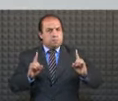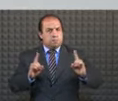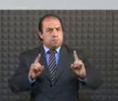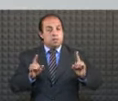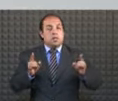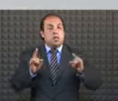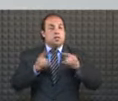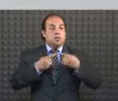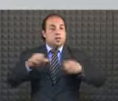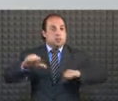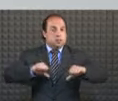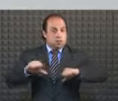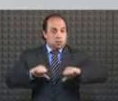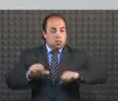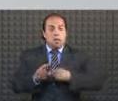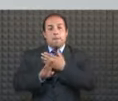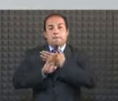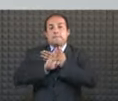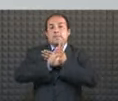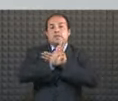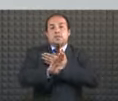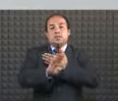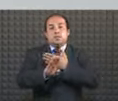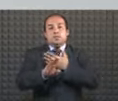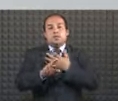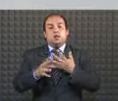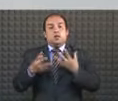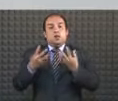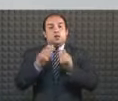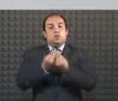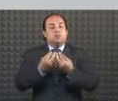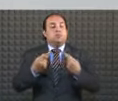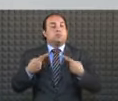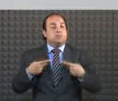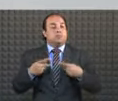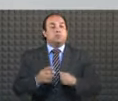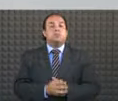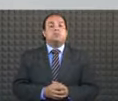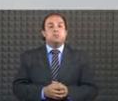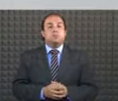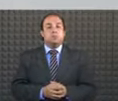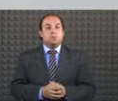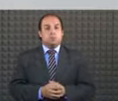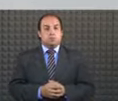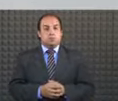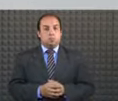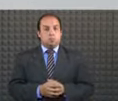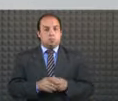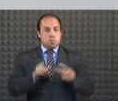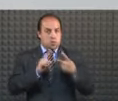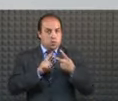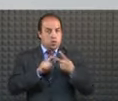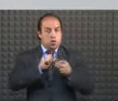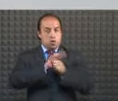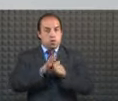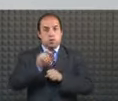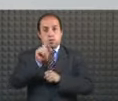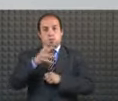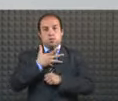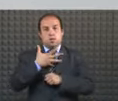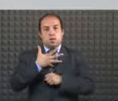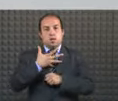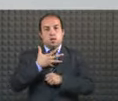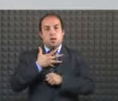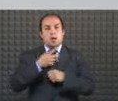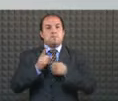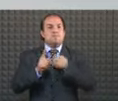cierre de actividades para evitar la congregación de personas. Lo segundo es que el COVID también produjo